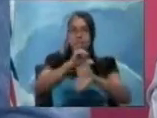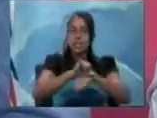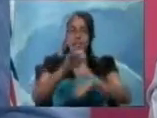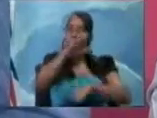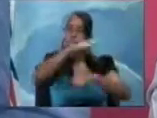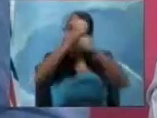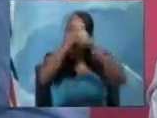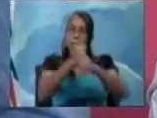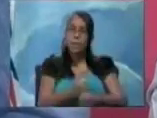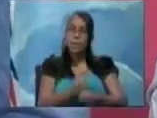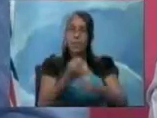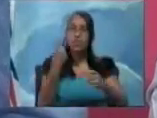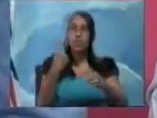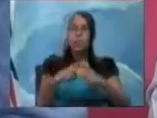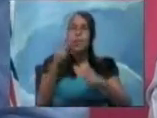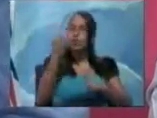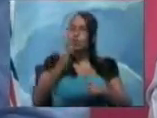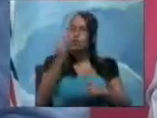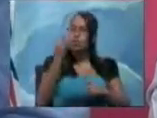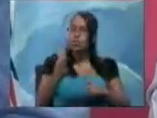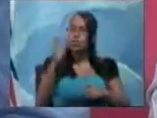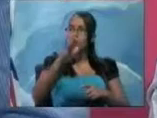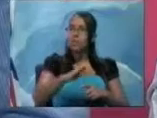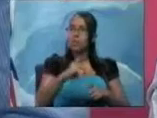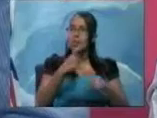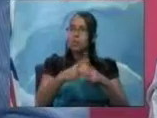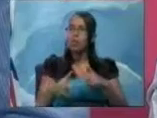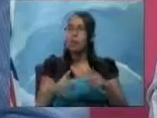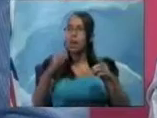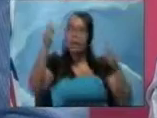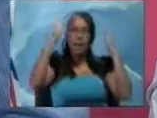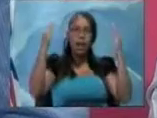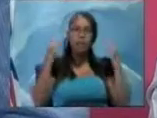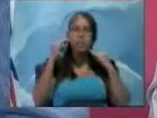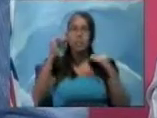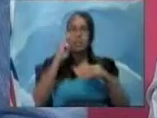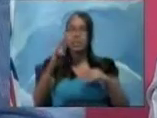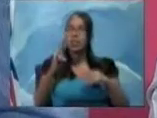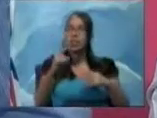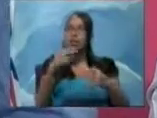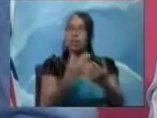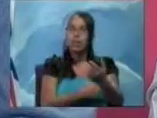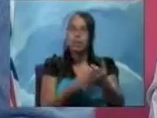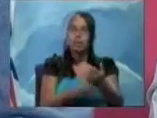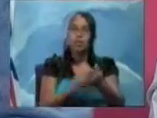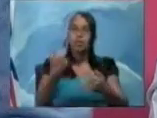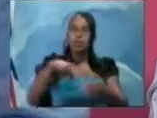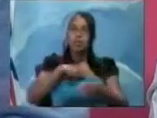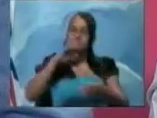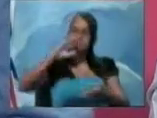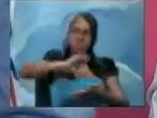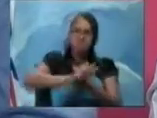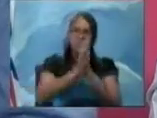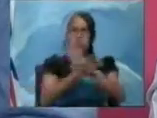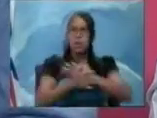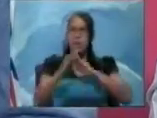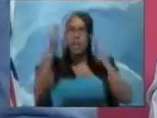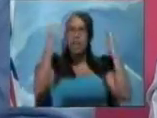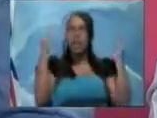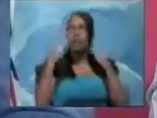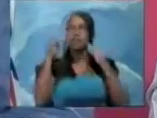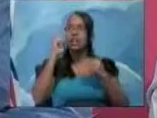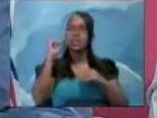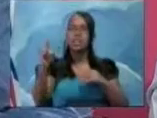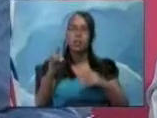esperando pero siempre le estamos machucando la cabeza al el hermano puerta nos ha enseñado machueleado písele la cabeza